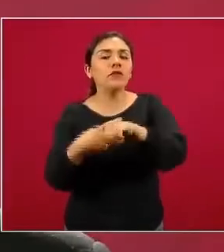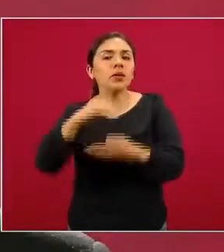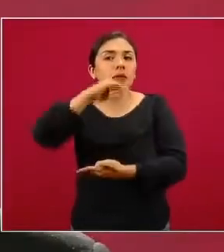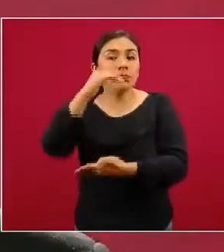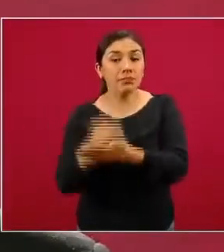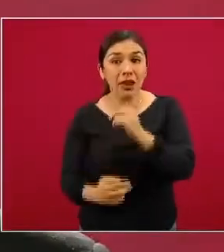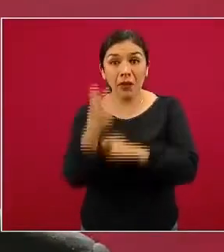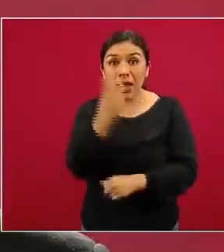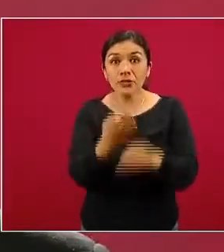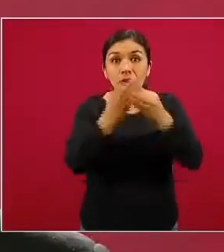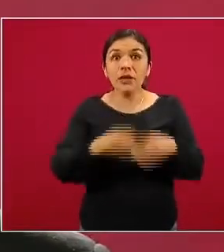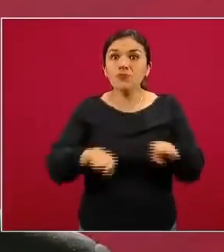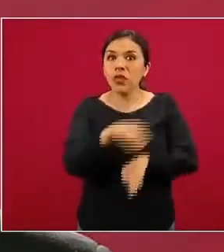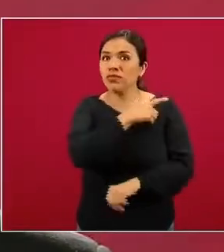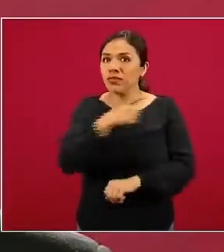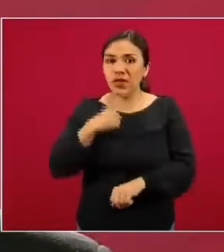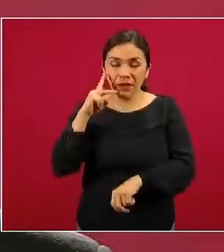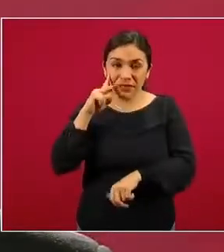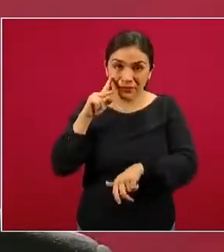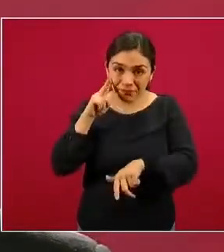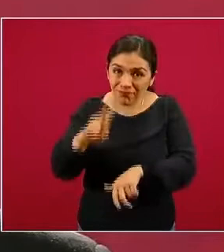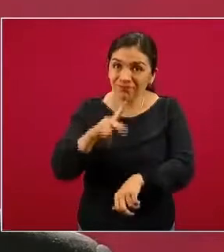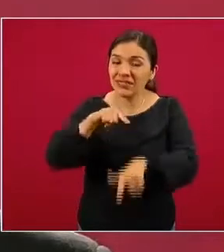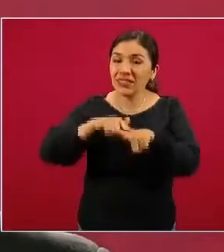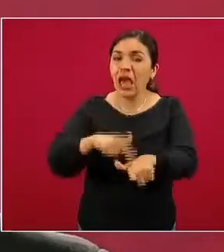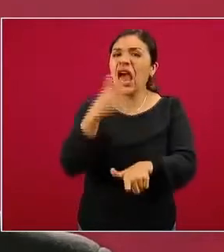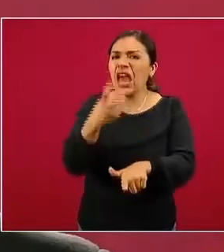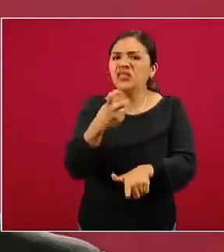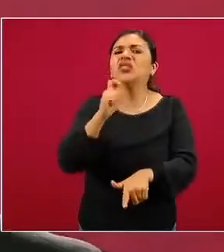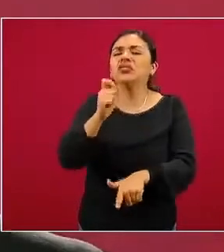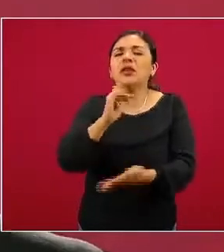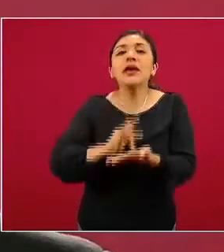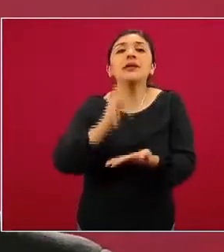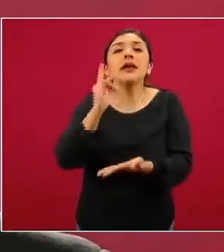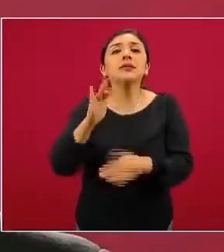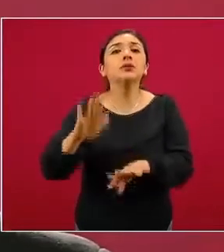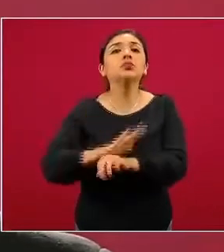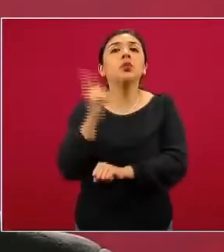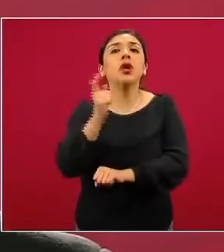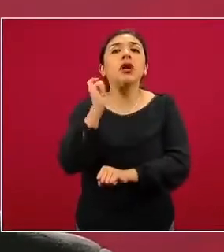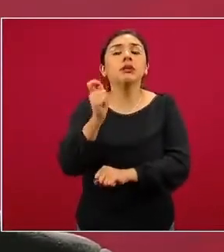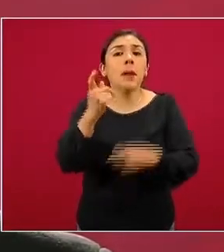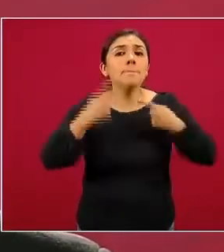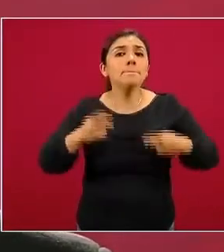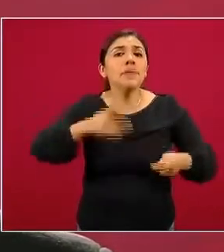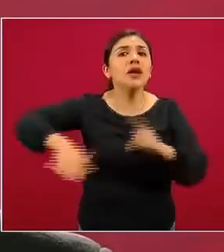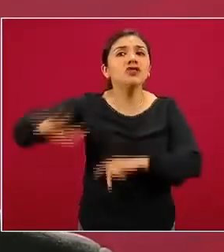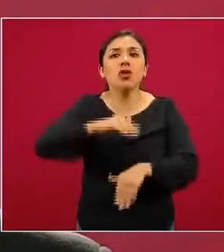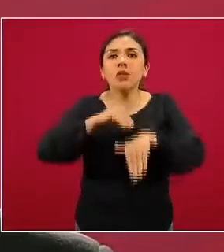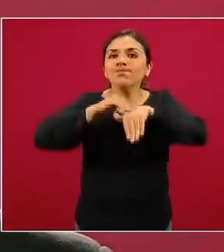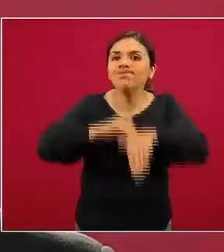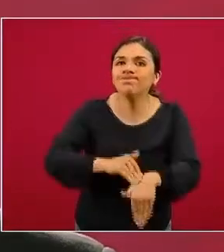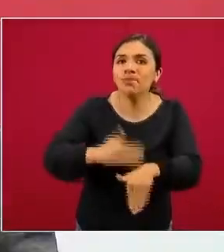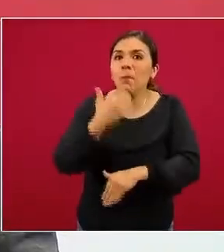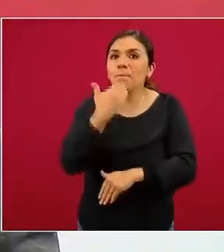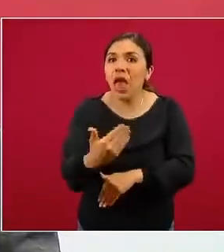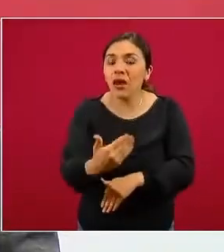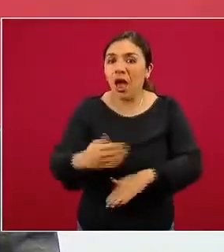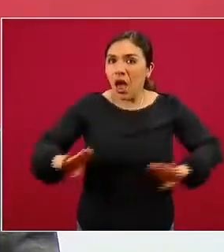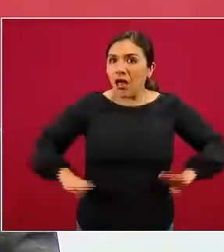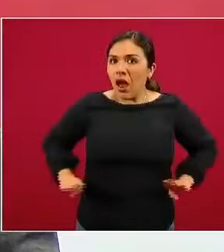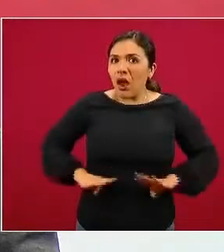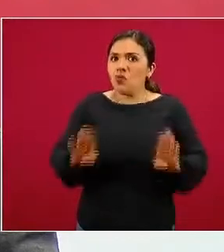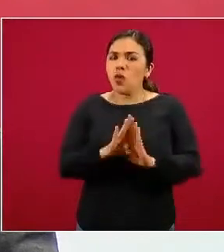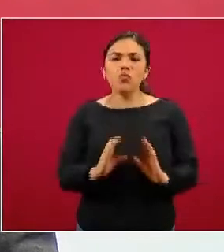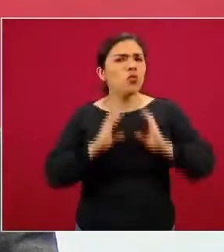muy importante no perder de vista que esto es gracias a el comportamiento de la población de México, a esta actitud